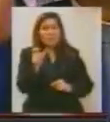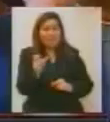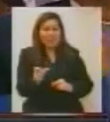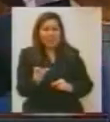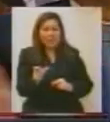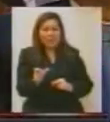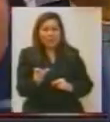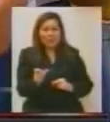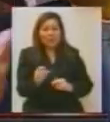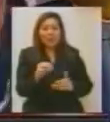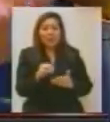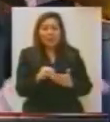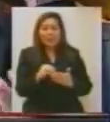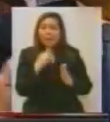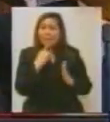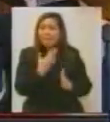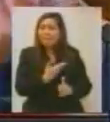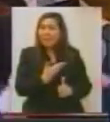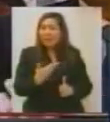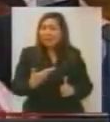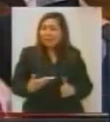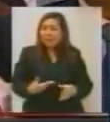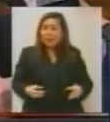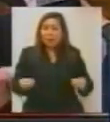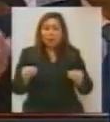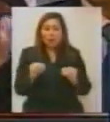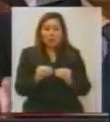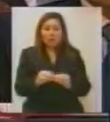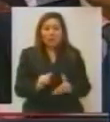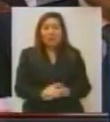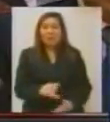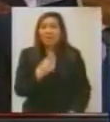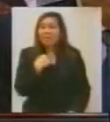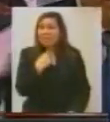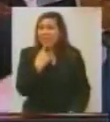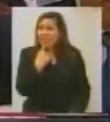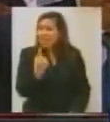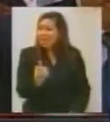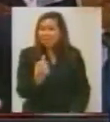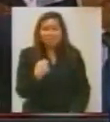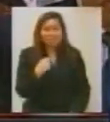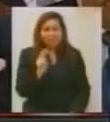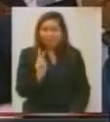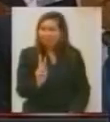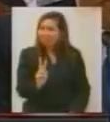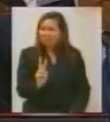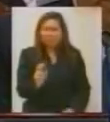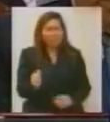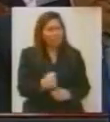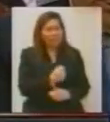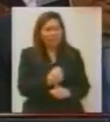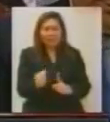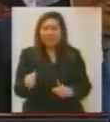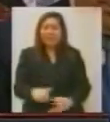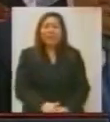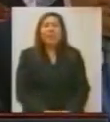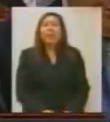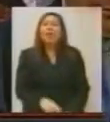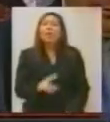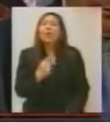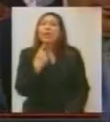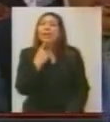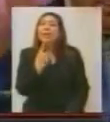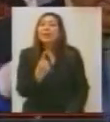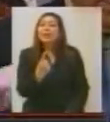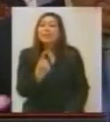que en su periodo ha sido presidente de una comisión? Digo, yo no he visto maltrato. No he